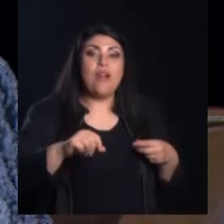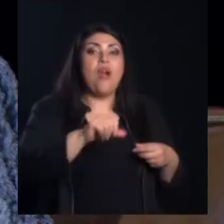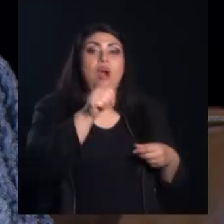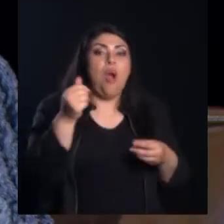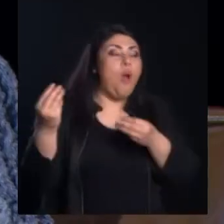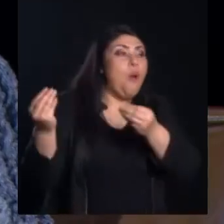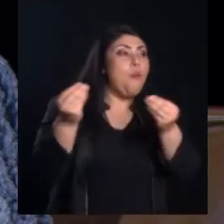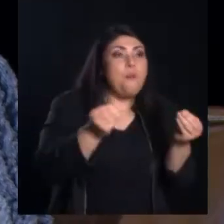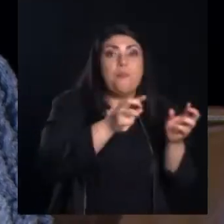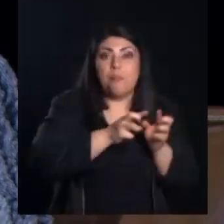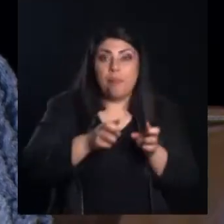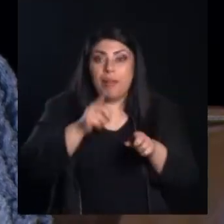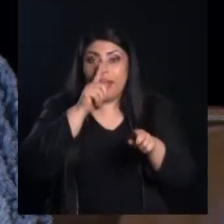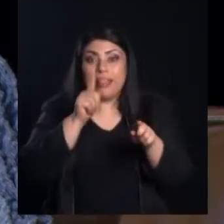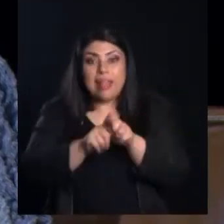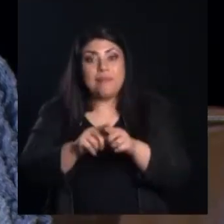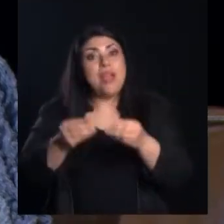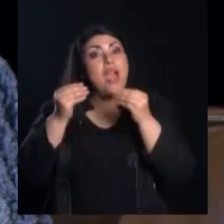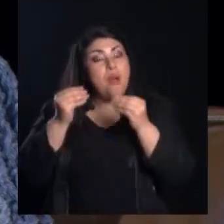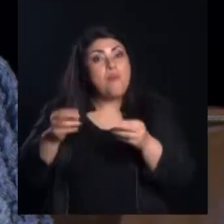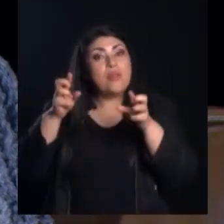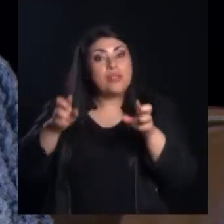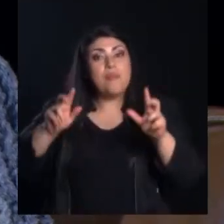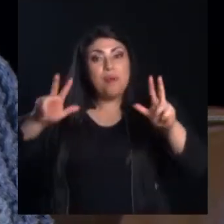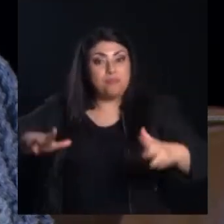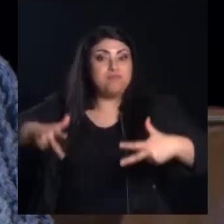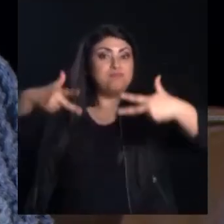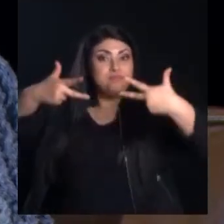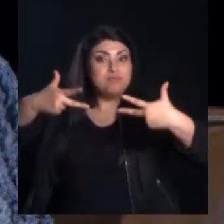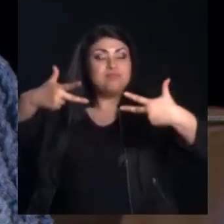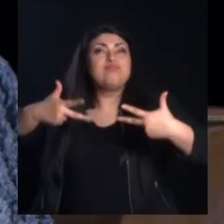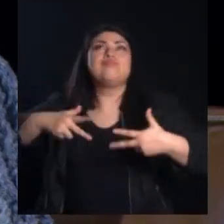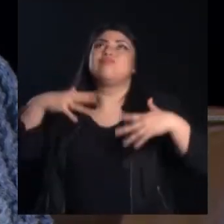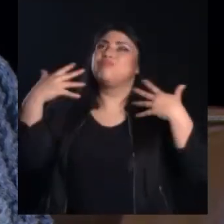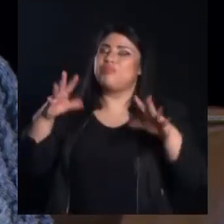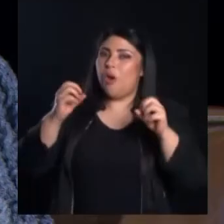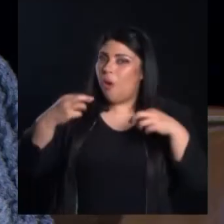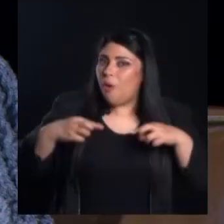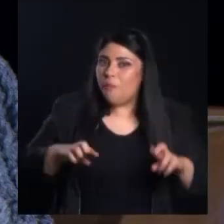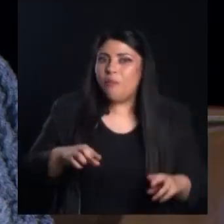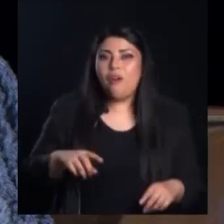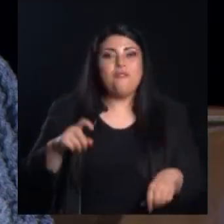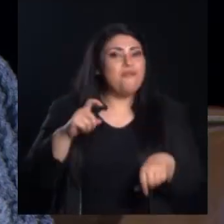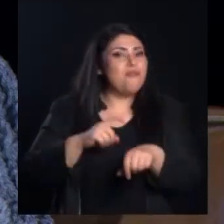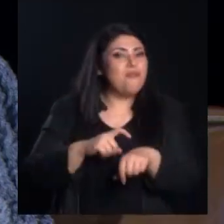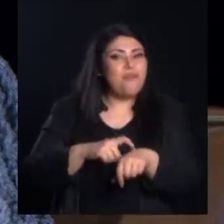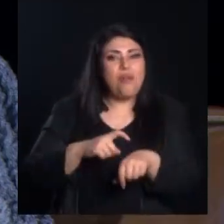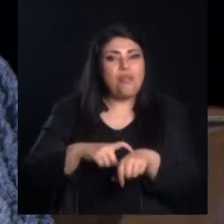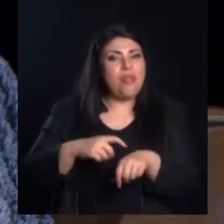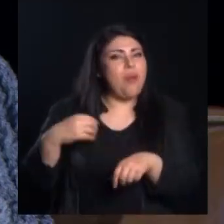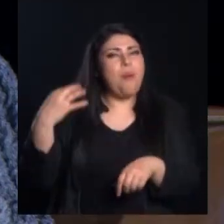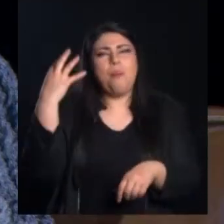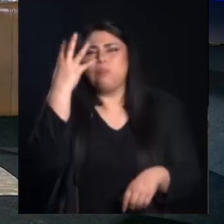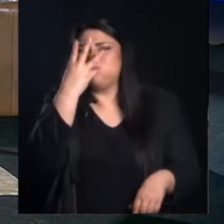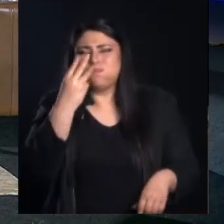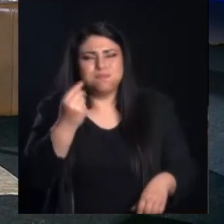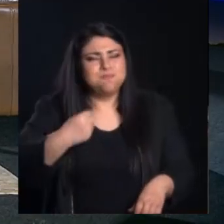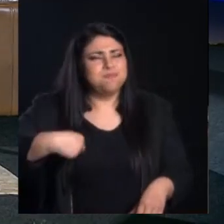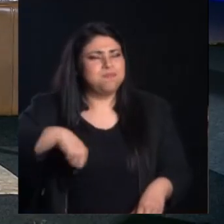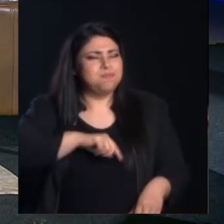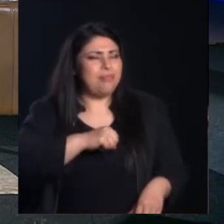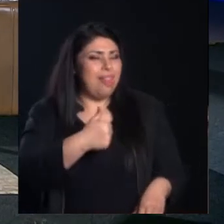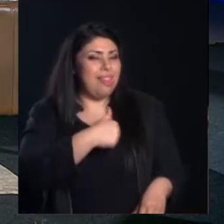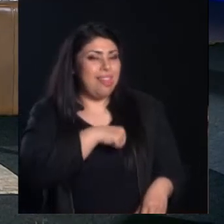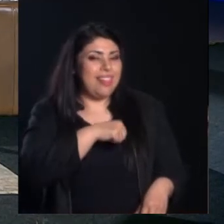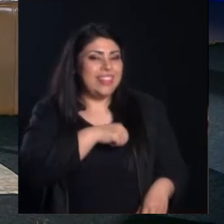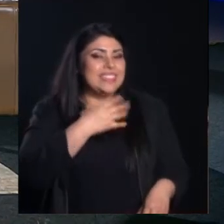también muchos se conectaron en casa es una gran oportunidad así es que fue un momento poderoso que en un marco para siempre yo lo